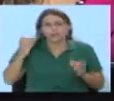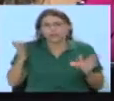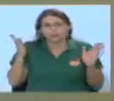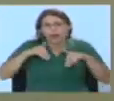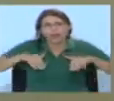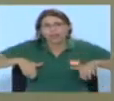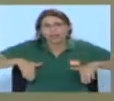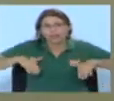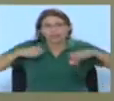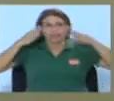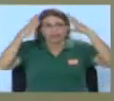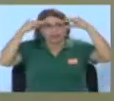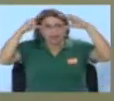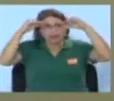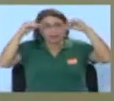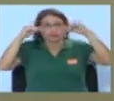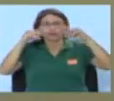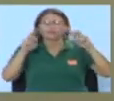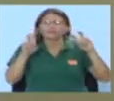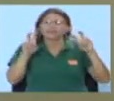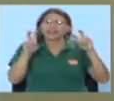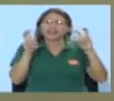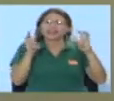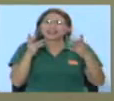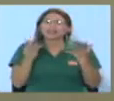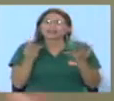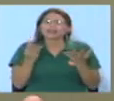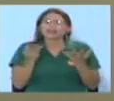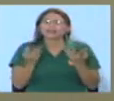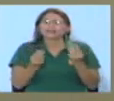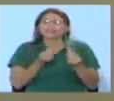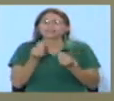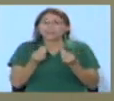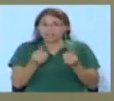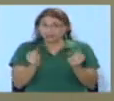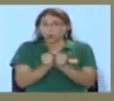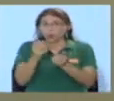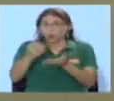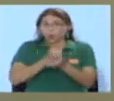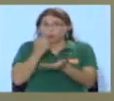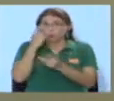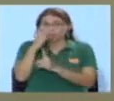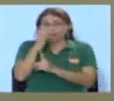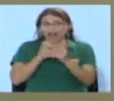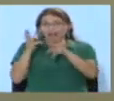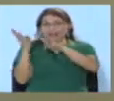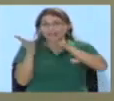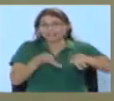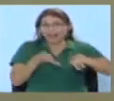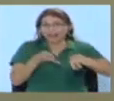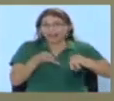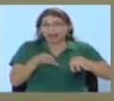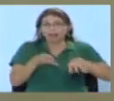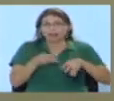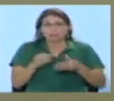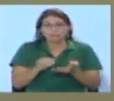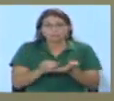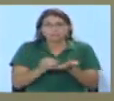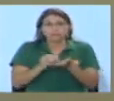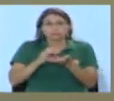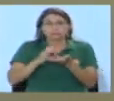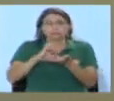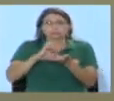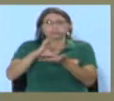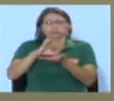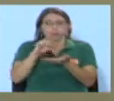confirmar, si el tema de generar mayores recursos con este cobro por descarga va a permitir que ellos en